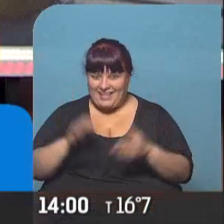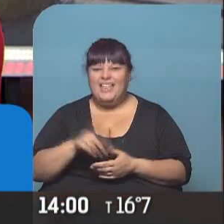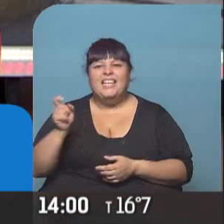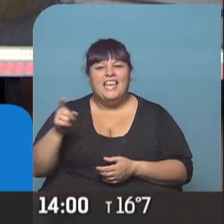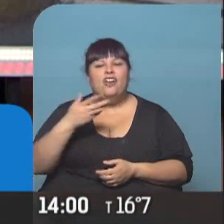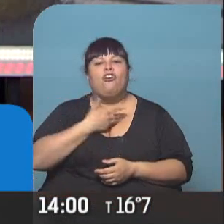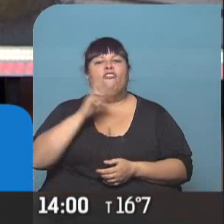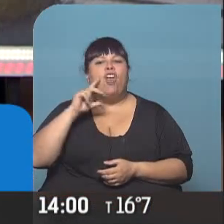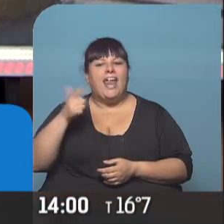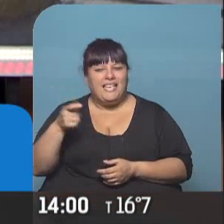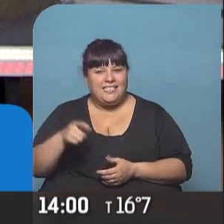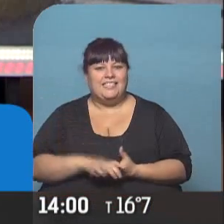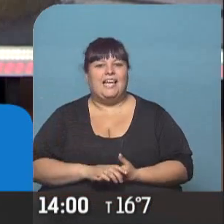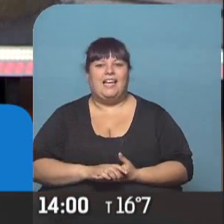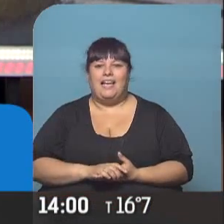florencia